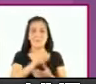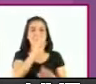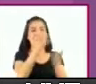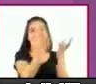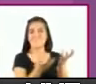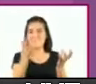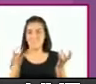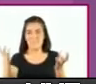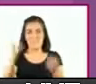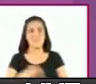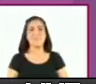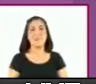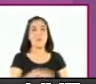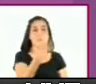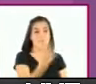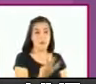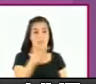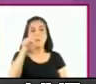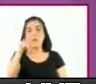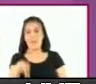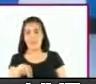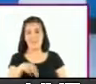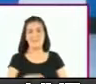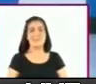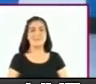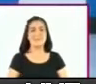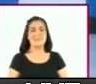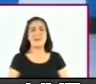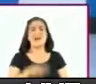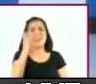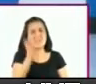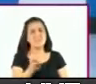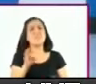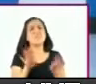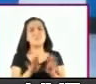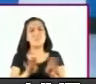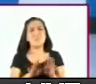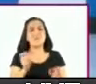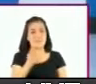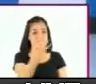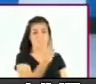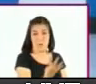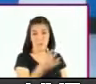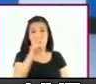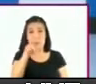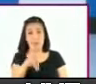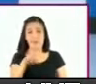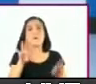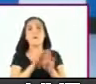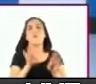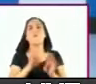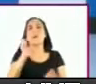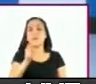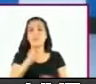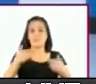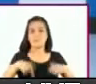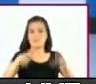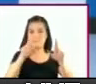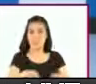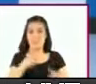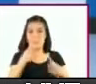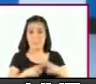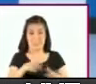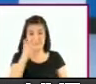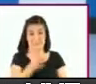tira. 4n. ¿Eso significa que 4n es la expresión algebraica de